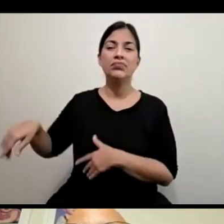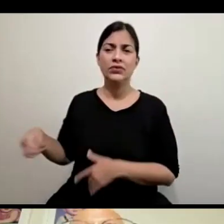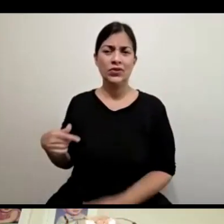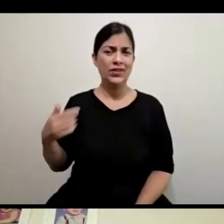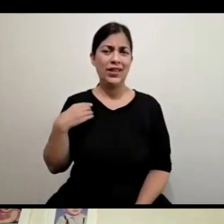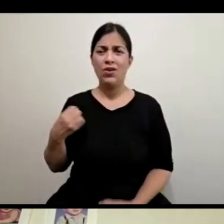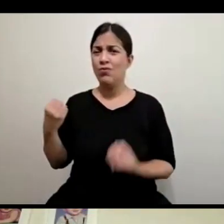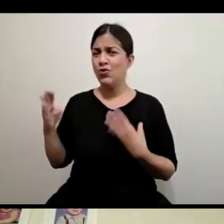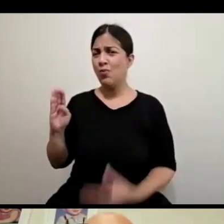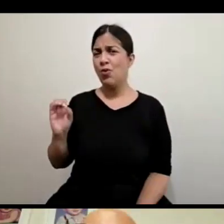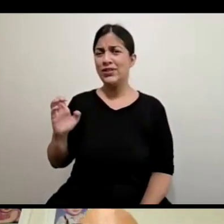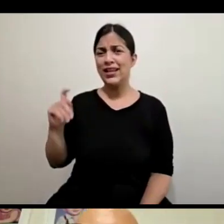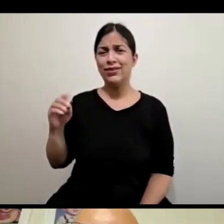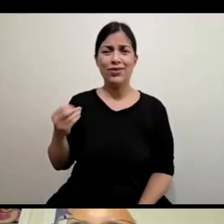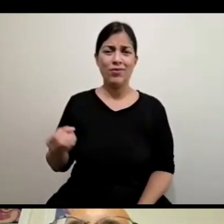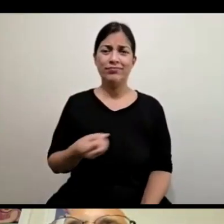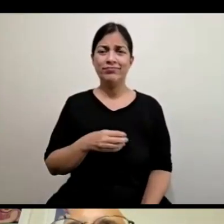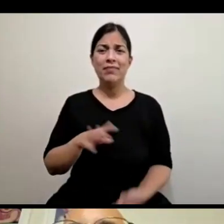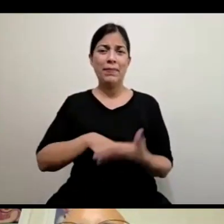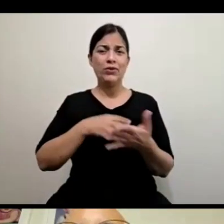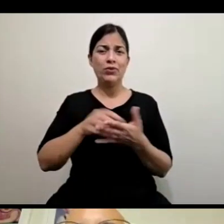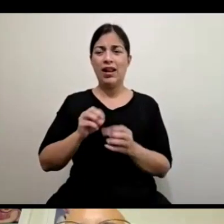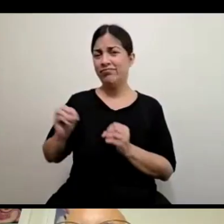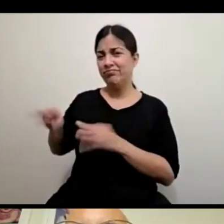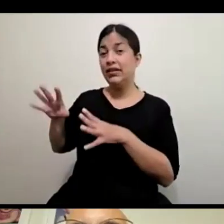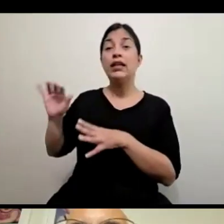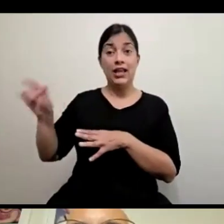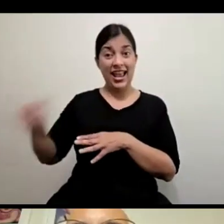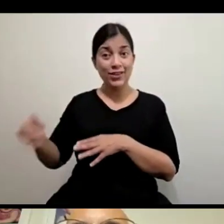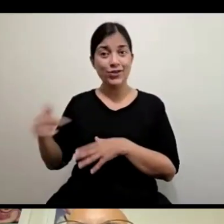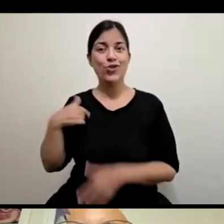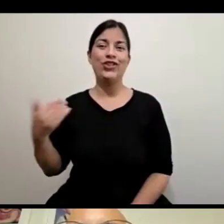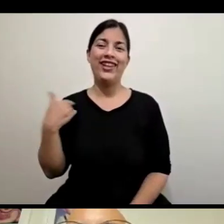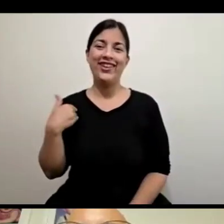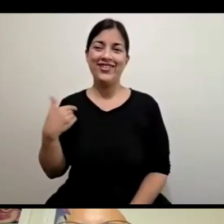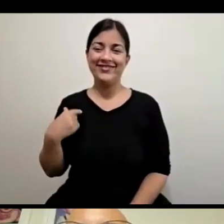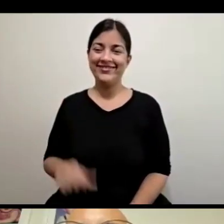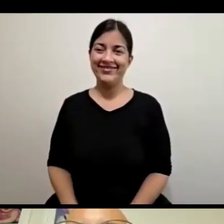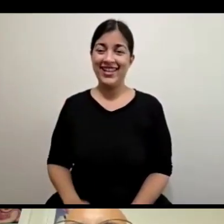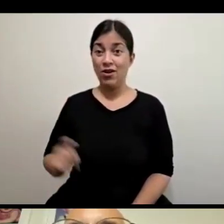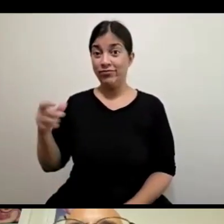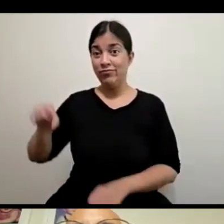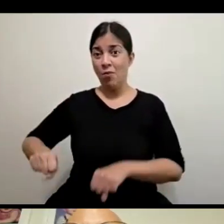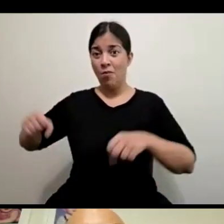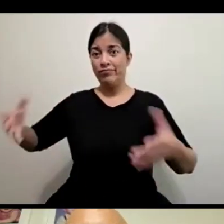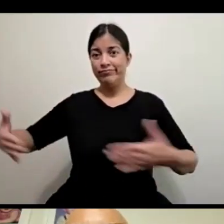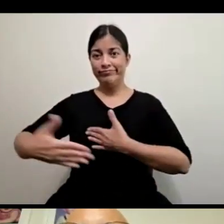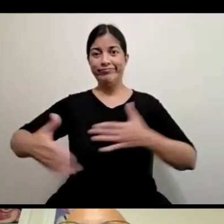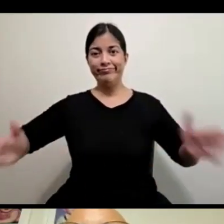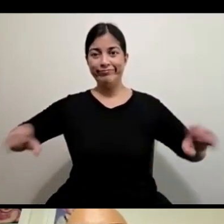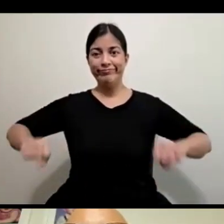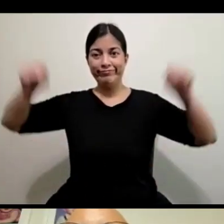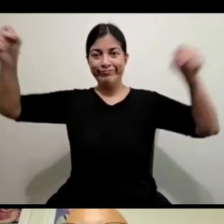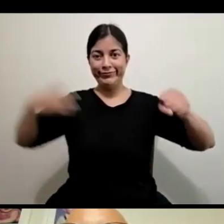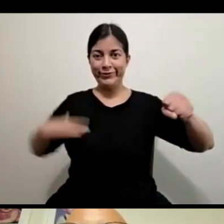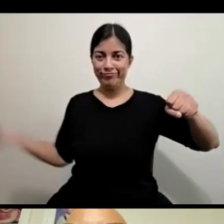pintura, rotos. O sea, eso es lo que yo tengo en un baúl que iré tirando y tirando y tirando